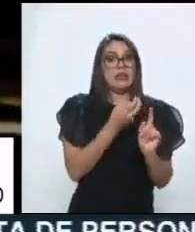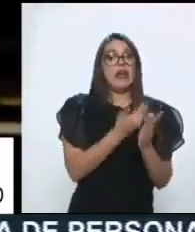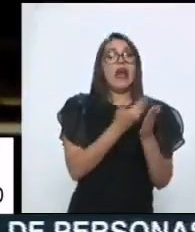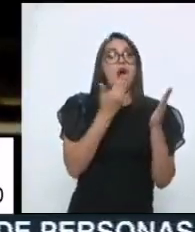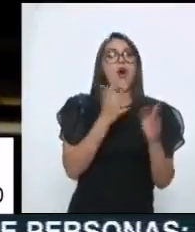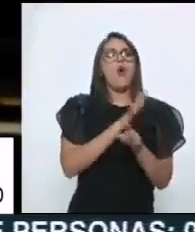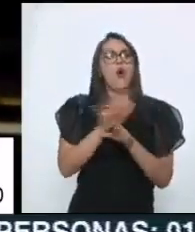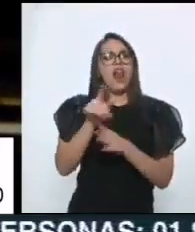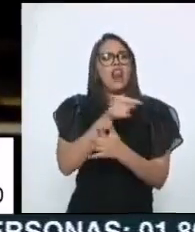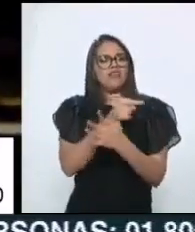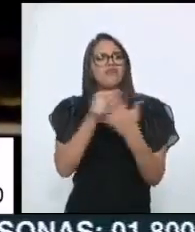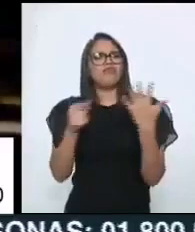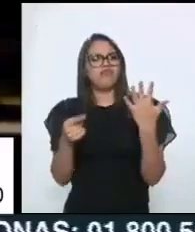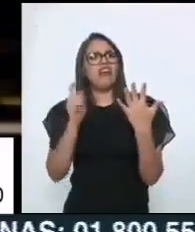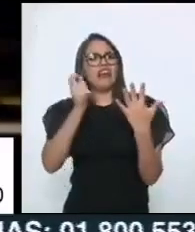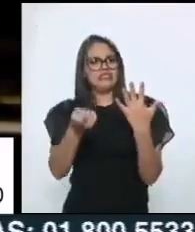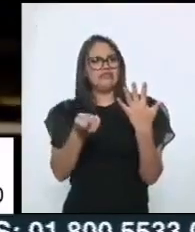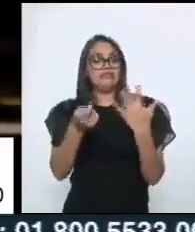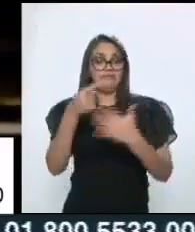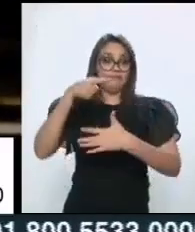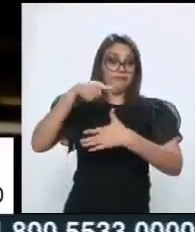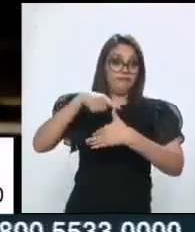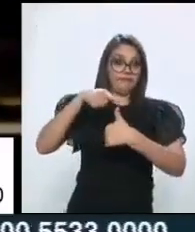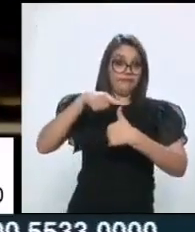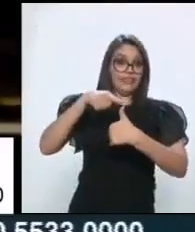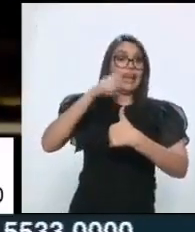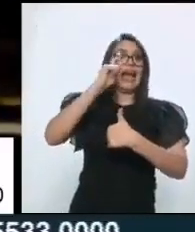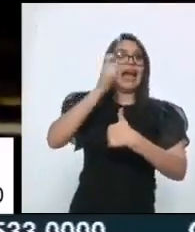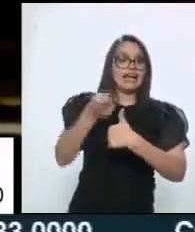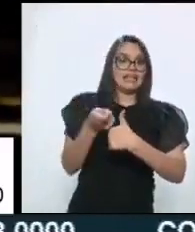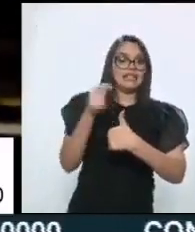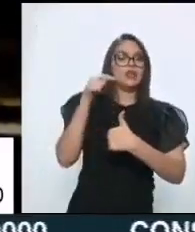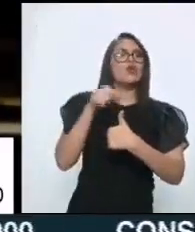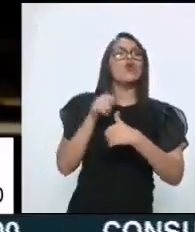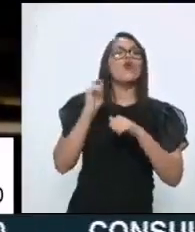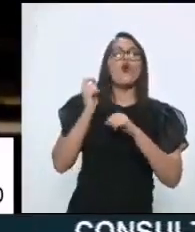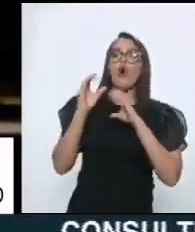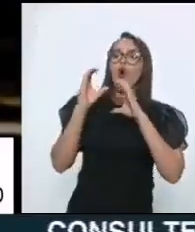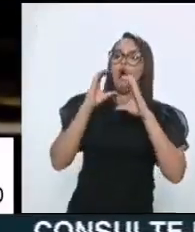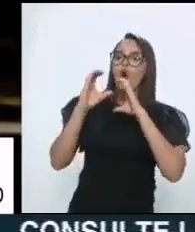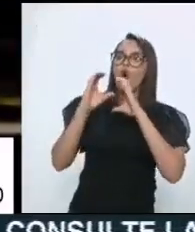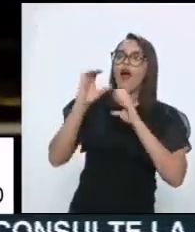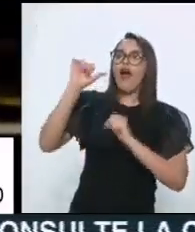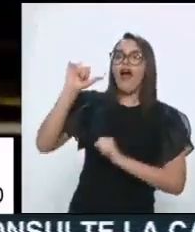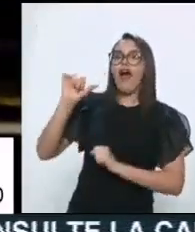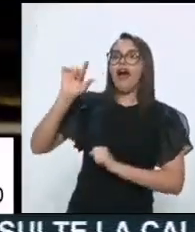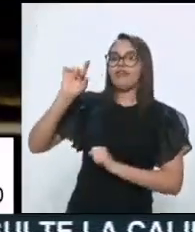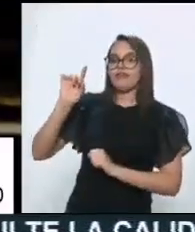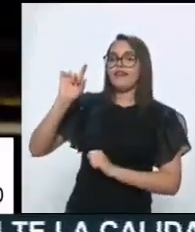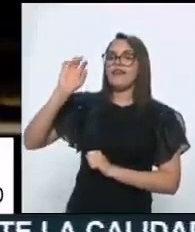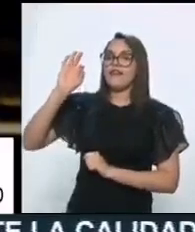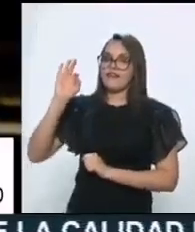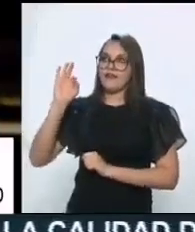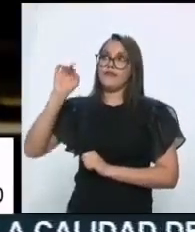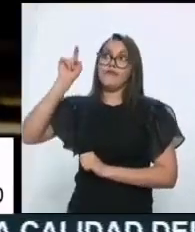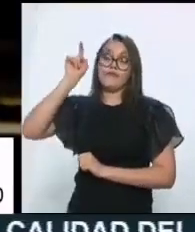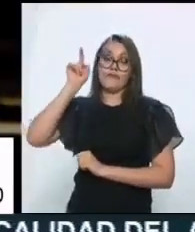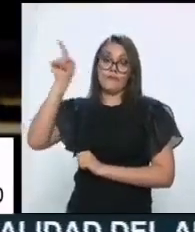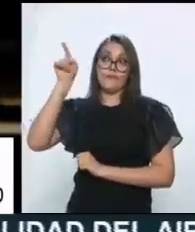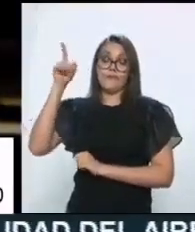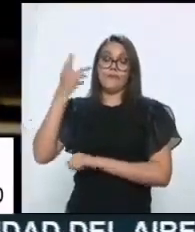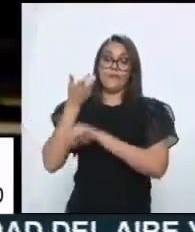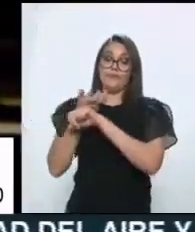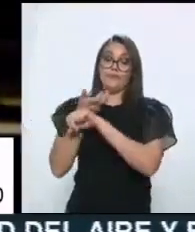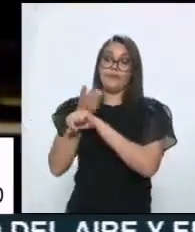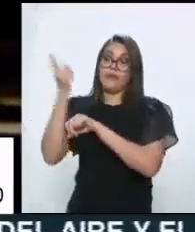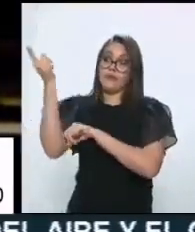5 documentos. El primero de ellos es una comunicación de agentes de la ATF. Un agente de la ATF le